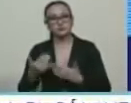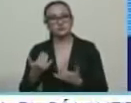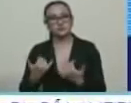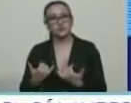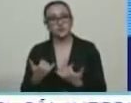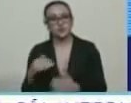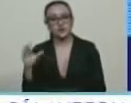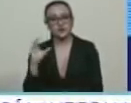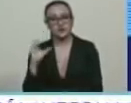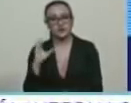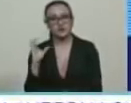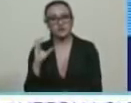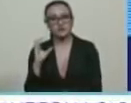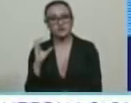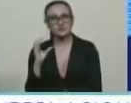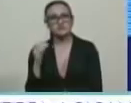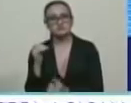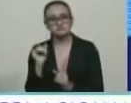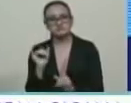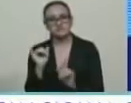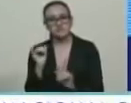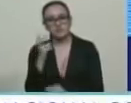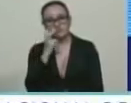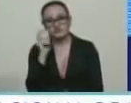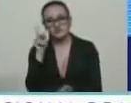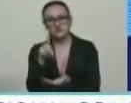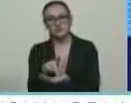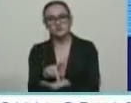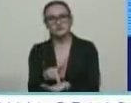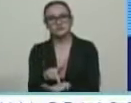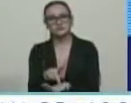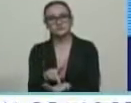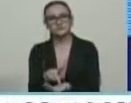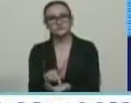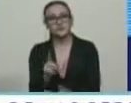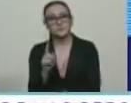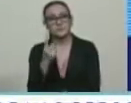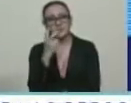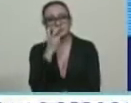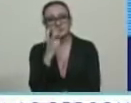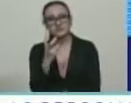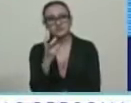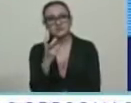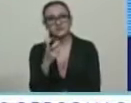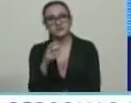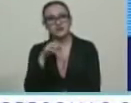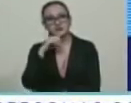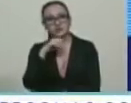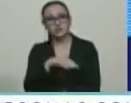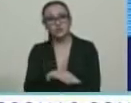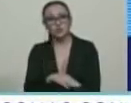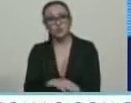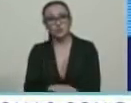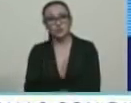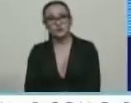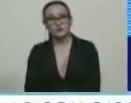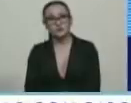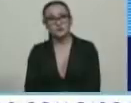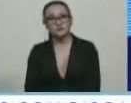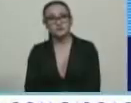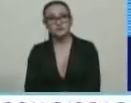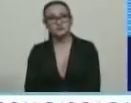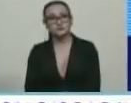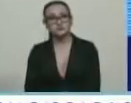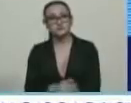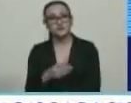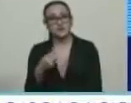en Caracas, con motivo de la visita de Estado, de la primera visita que en la historia ha desarrollado